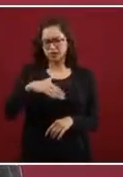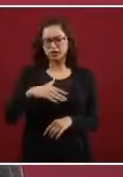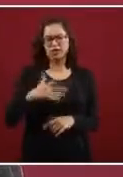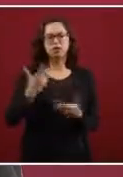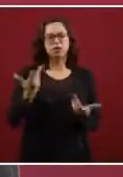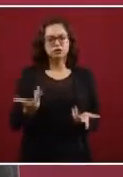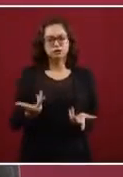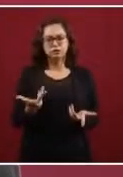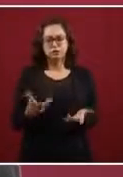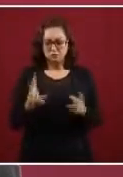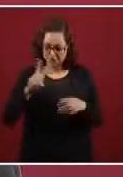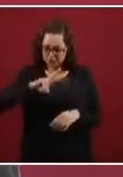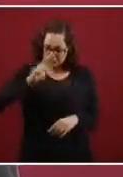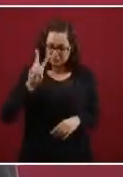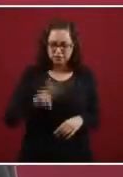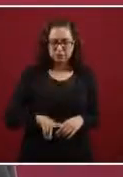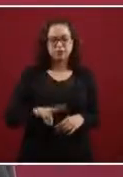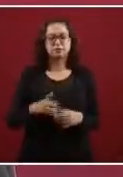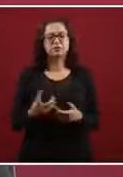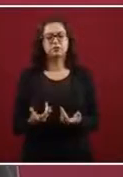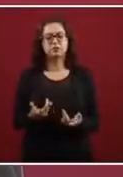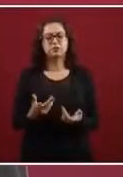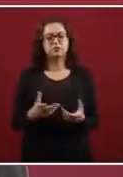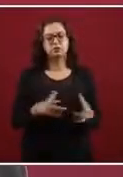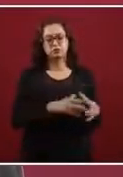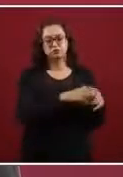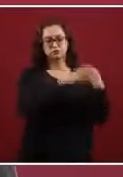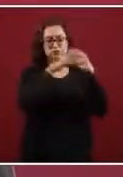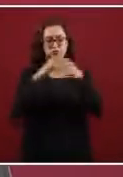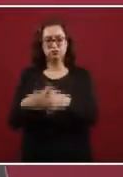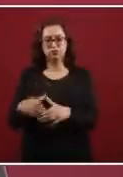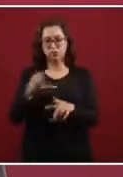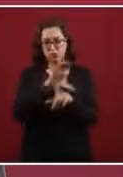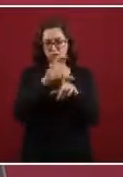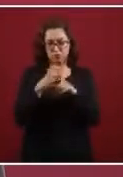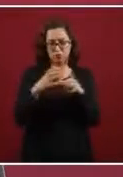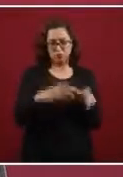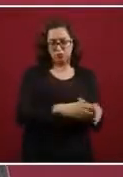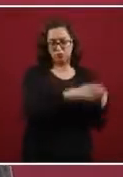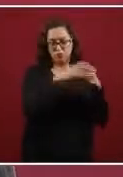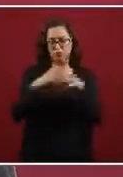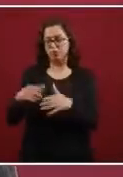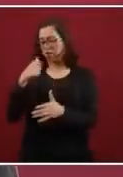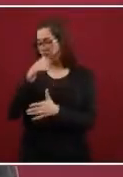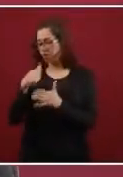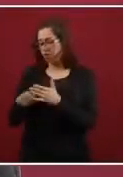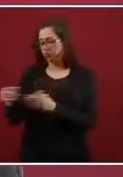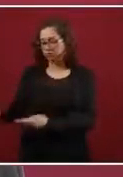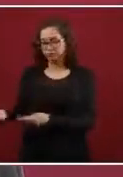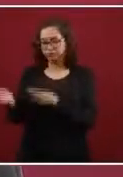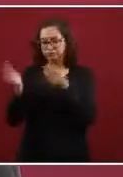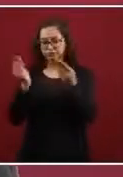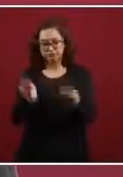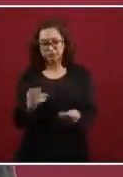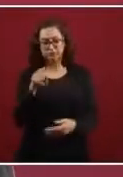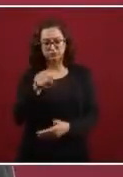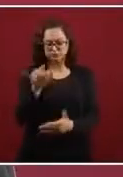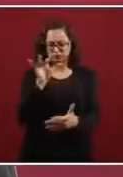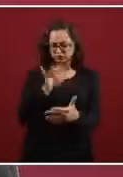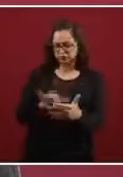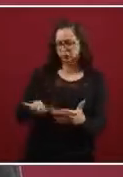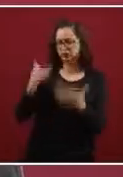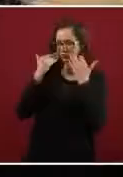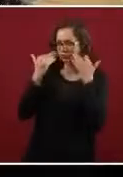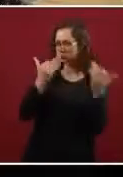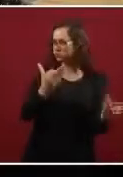forma excelente en que la visita del señor Neal a México y la carta del presidente disiparon las dudas en cuanto